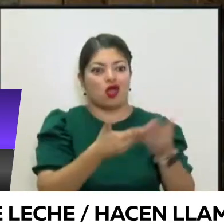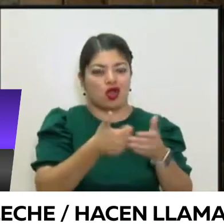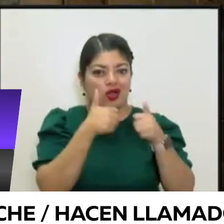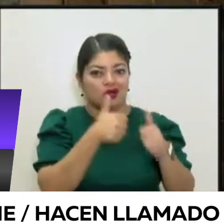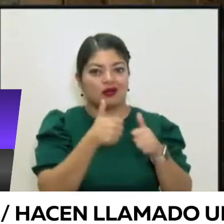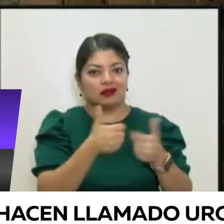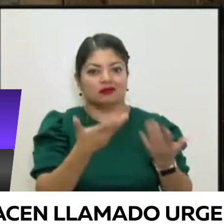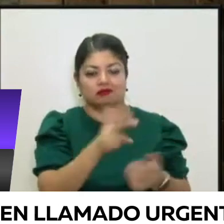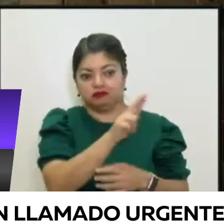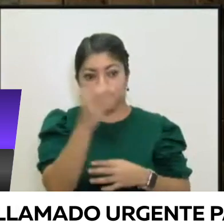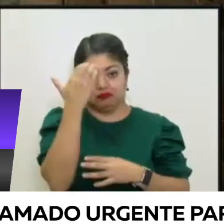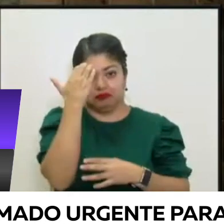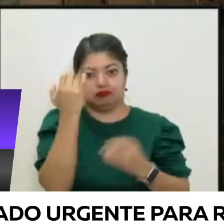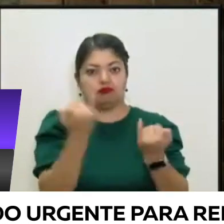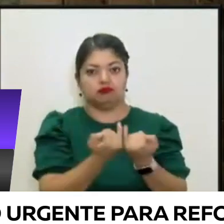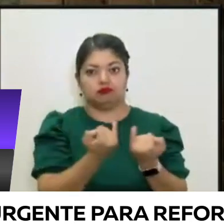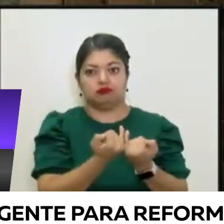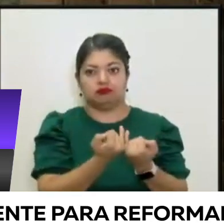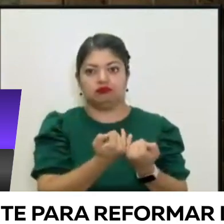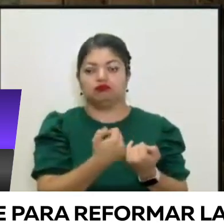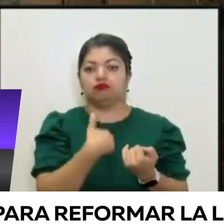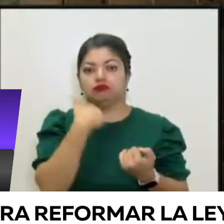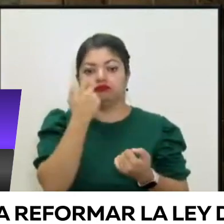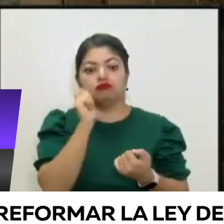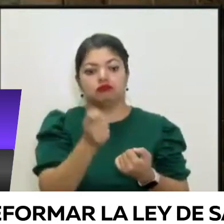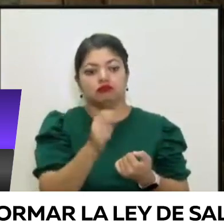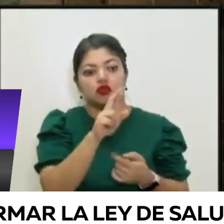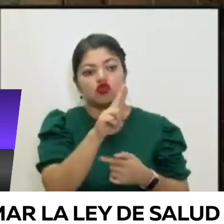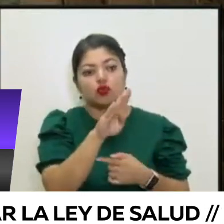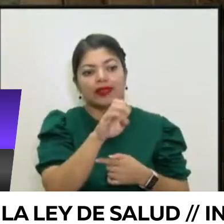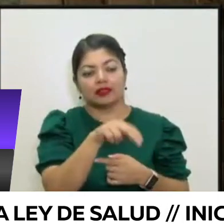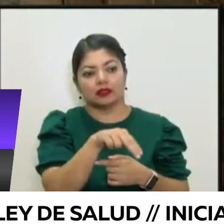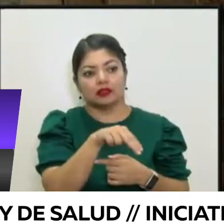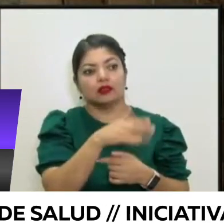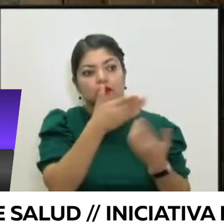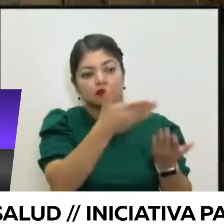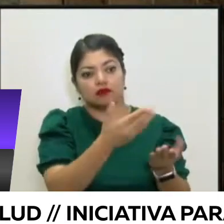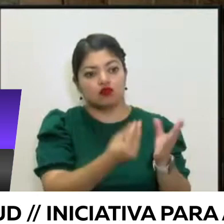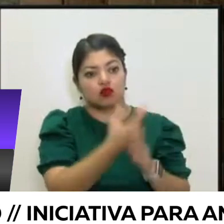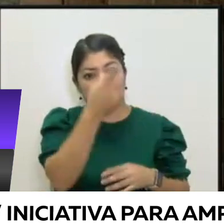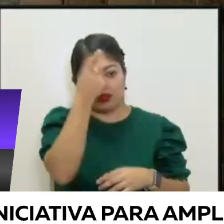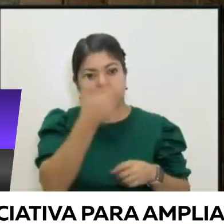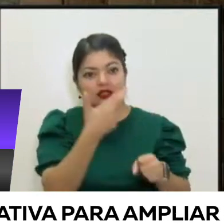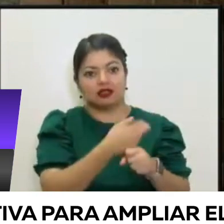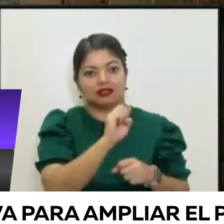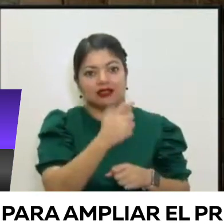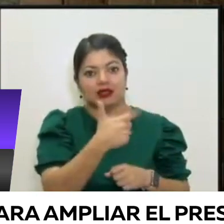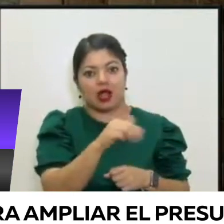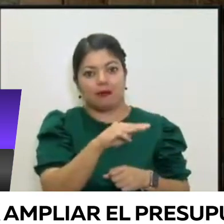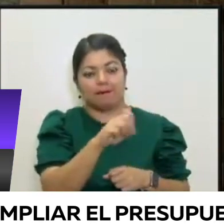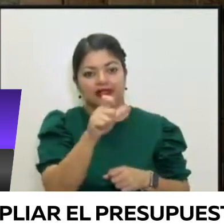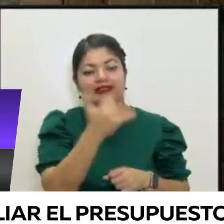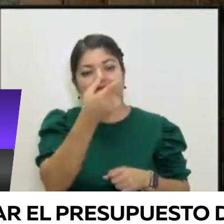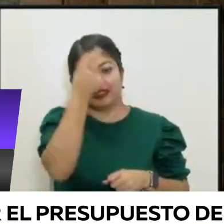un reconocimiento del gerente regional de Liconsa, Rubén Ramírez, del nuevo director de Segalmex, el licenciado Leonel Cota, y del